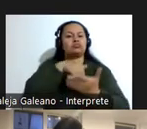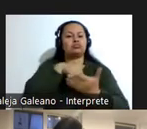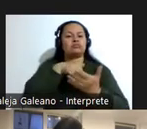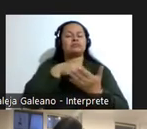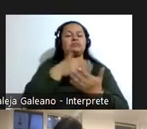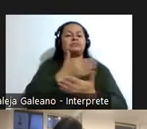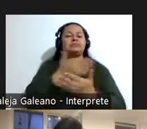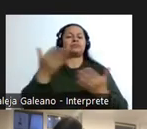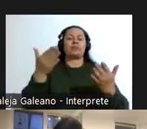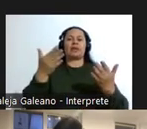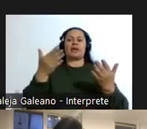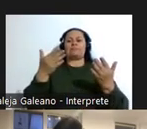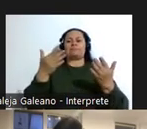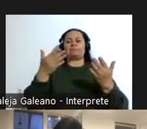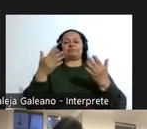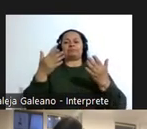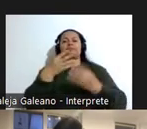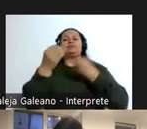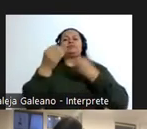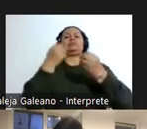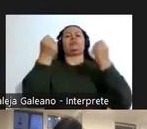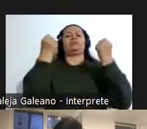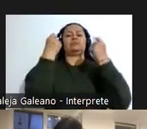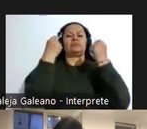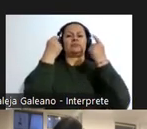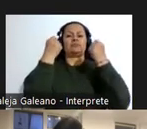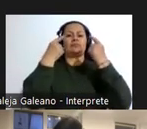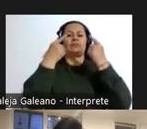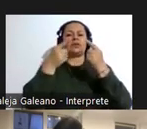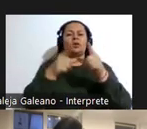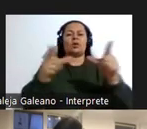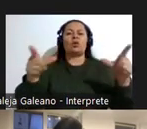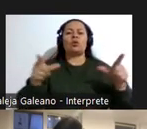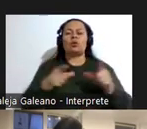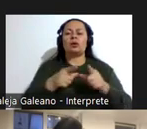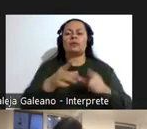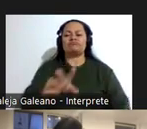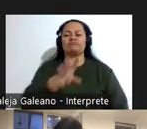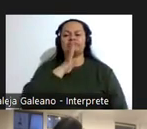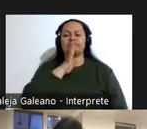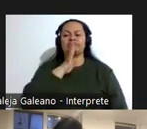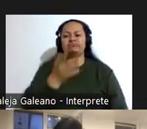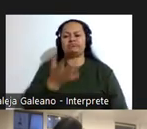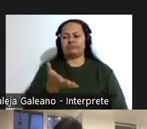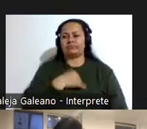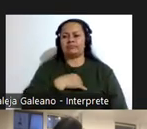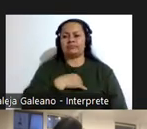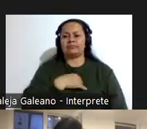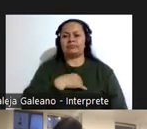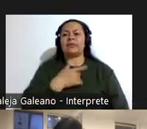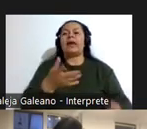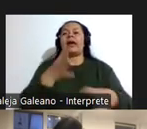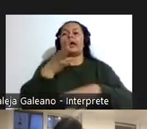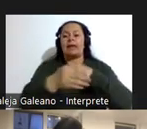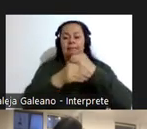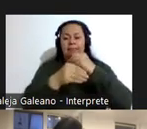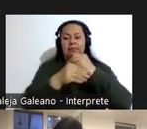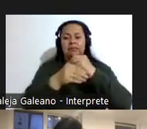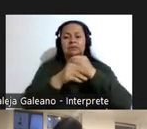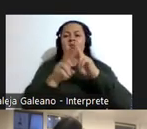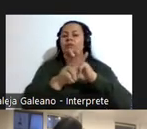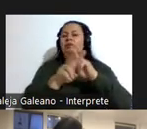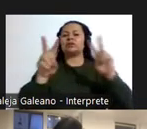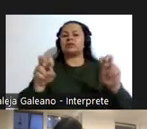partida para hacerme un poco entender desde qué lugar les voy a hablar hoy. Además, sobre el tema que